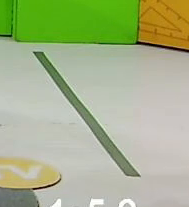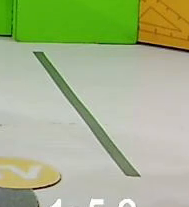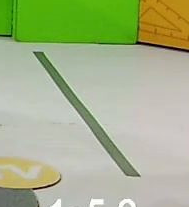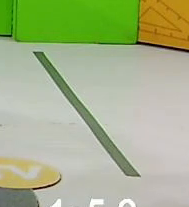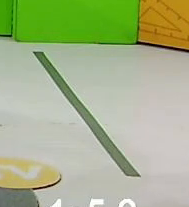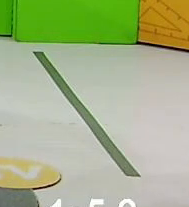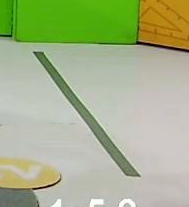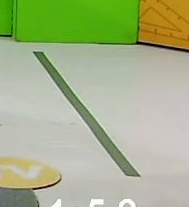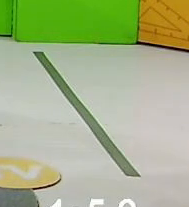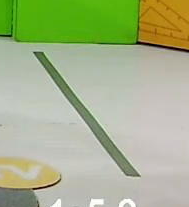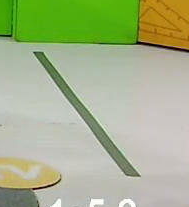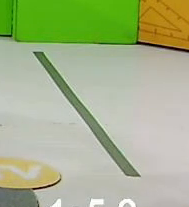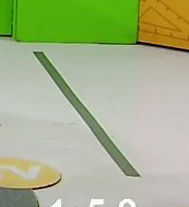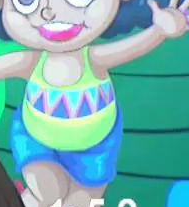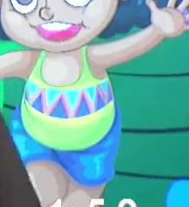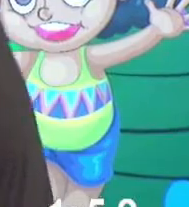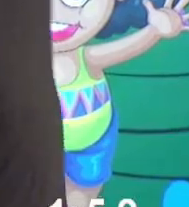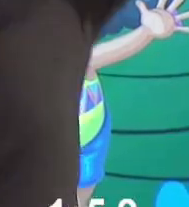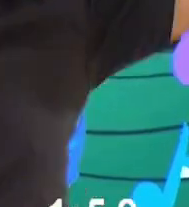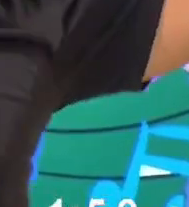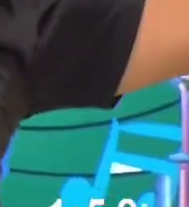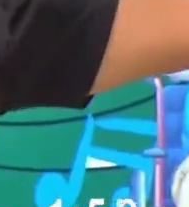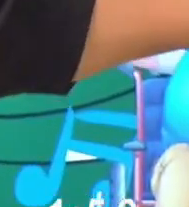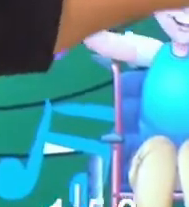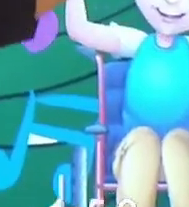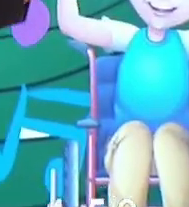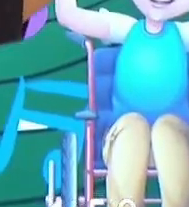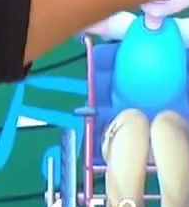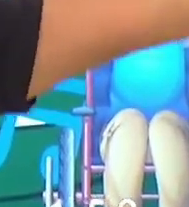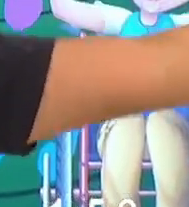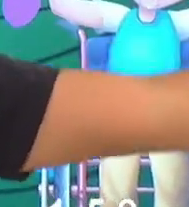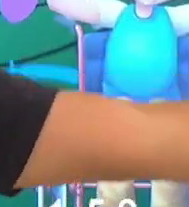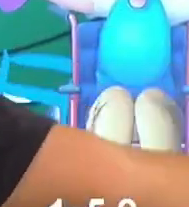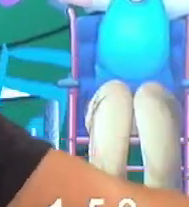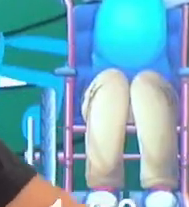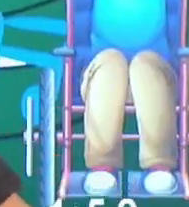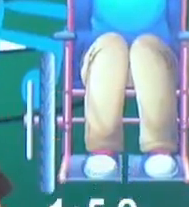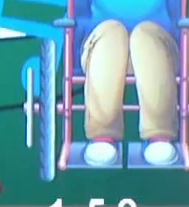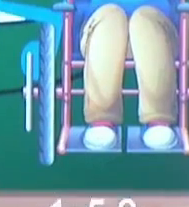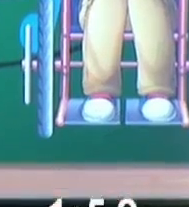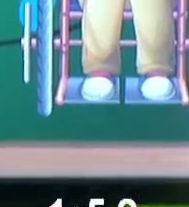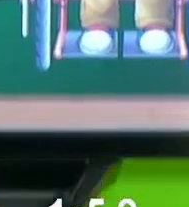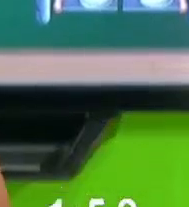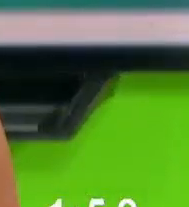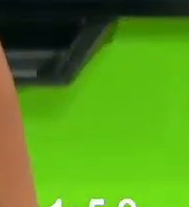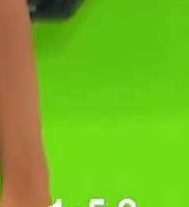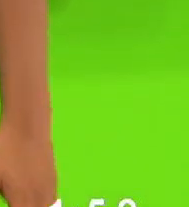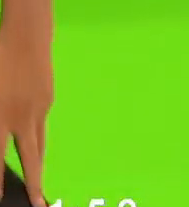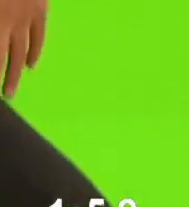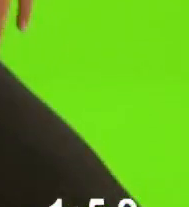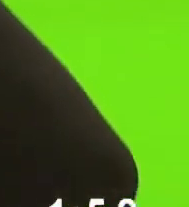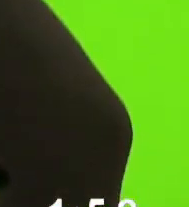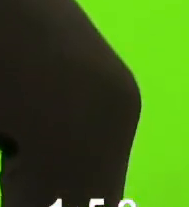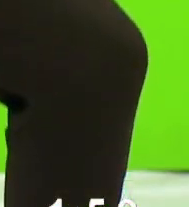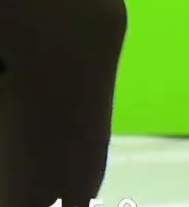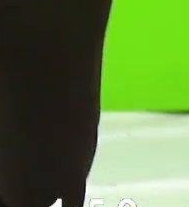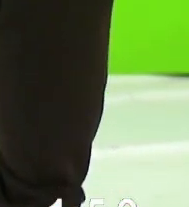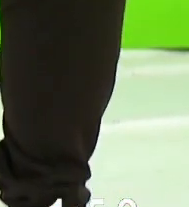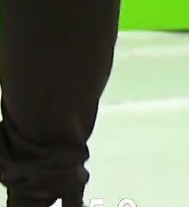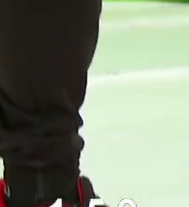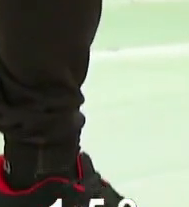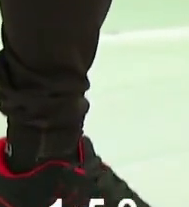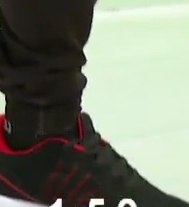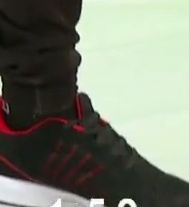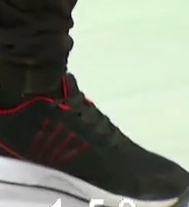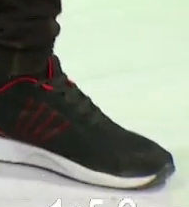vamos. Vamos, vamos. Abrimos, hacemos plié. El doblar rodillas significa hacer plié. Nos